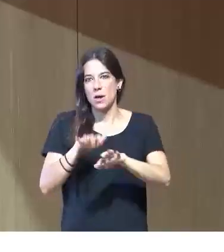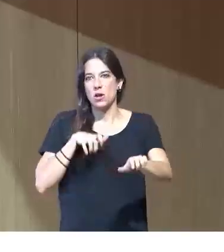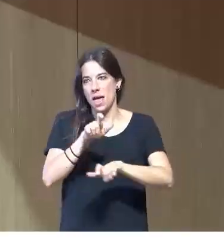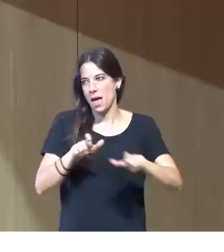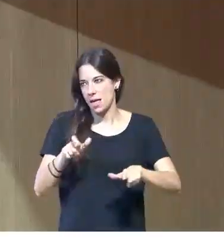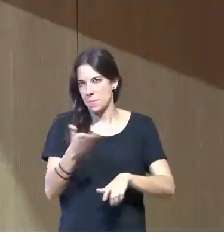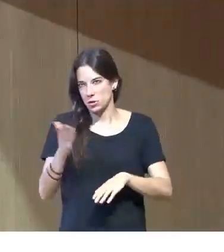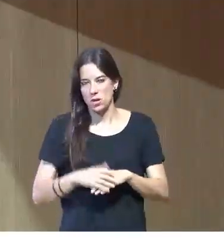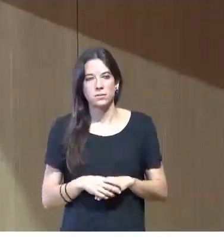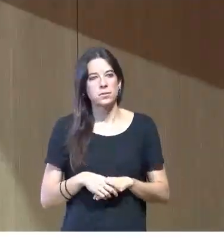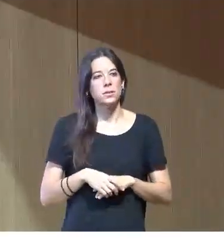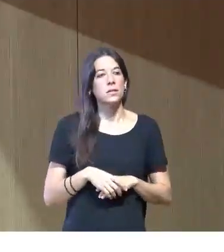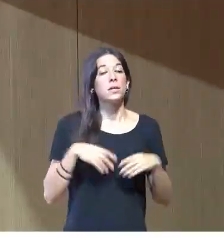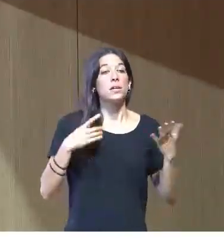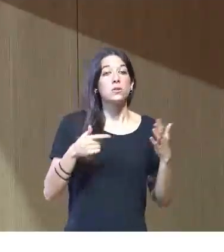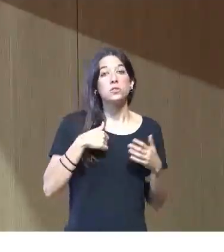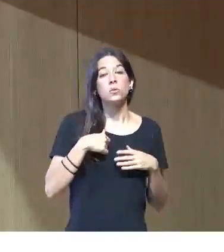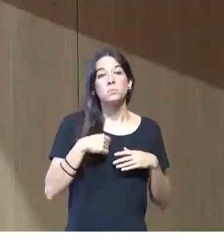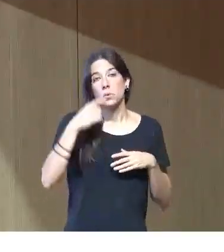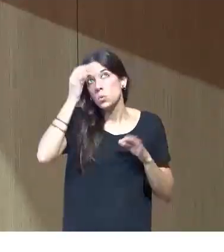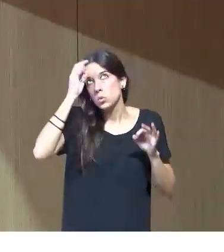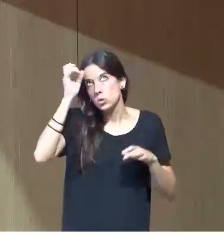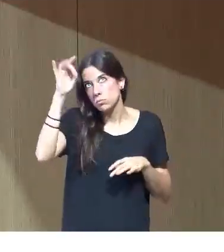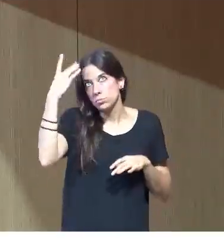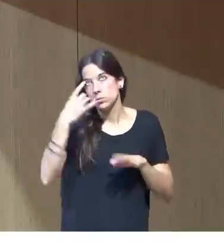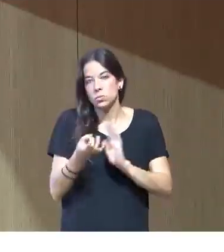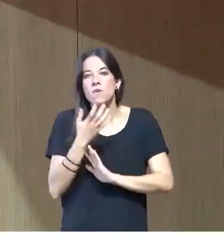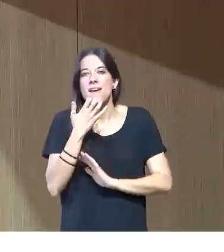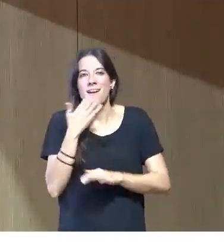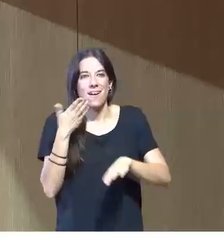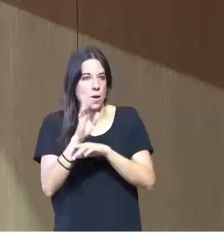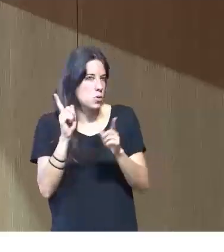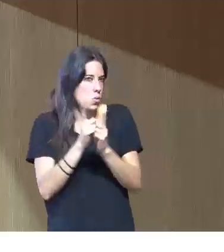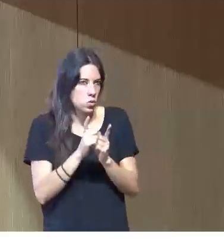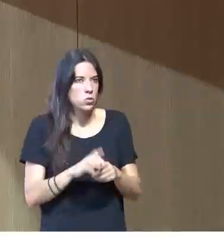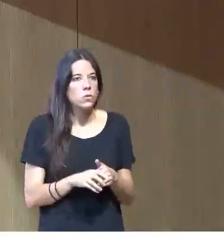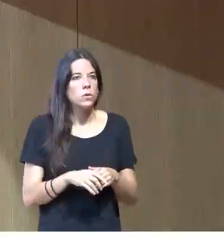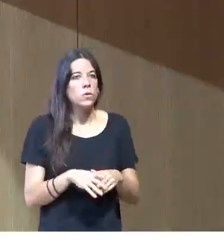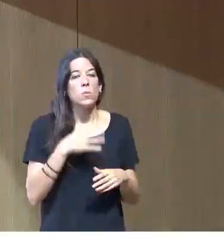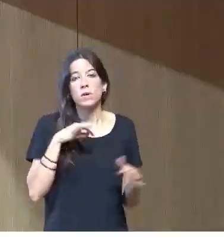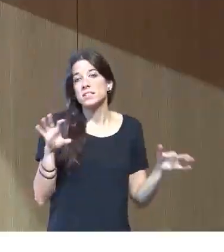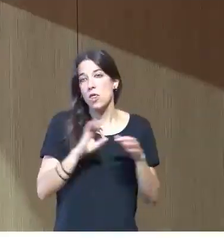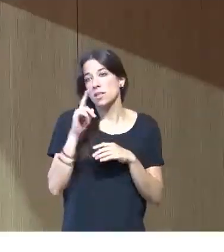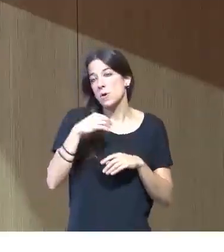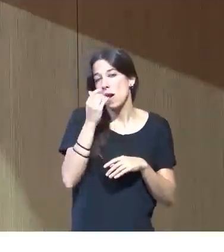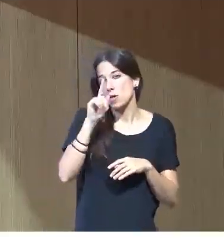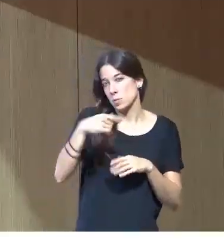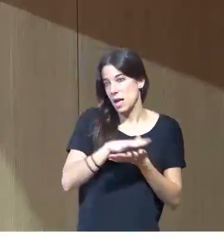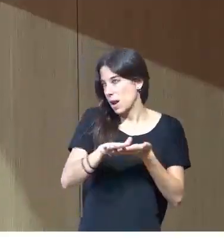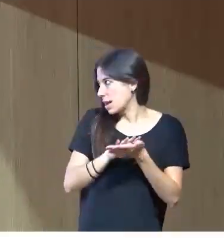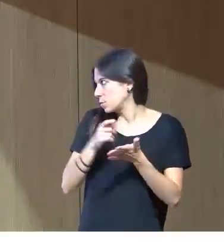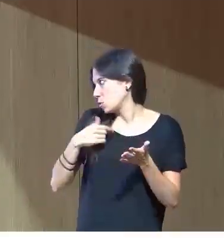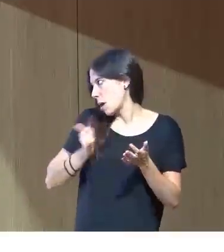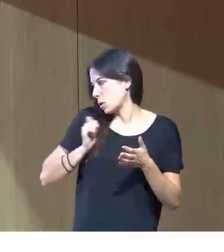aquí me surge un pequeño un pequeño ejemplo no que a lo mejor tiene que ver con lo que luego vamos a hablar pero ya ya lo